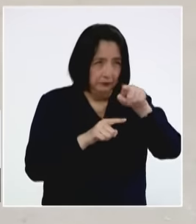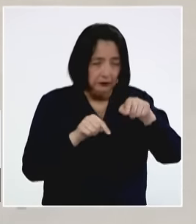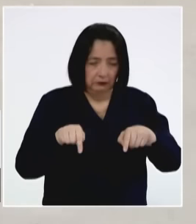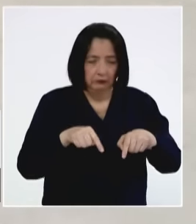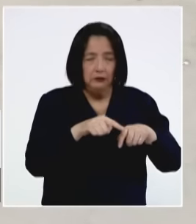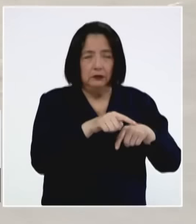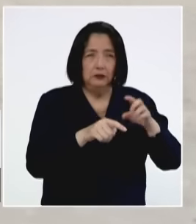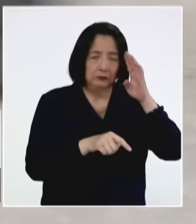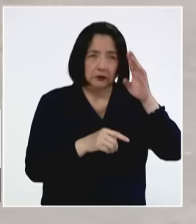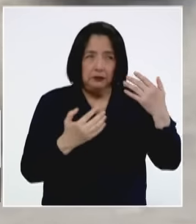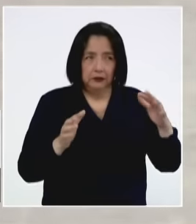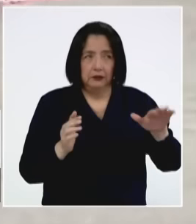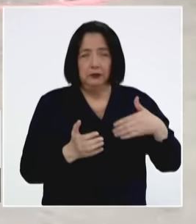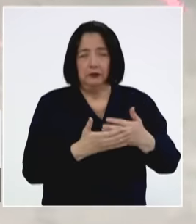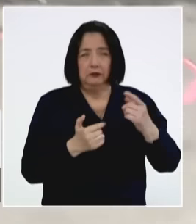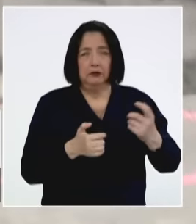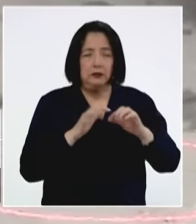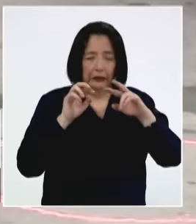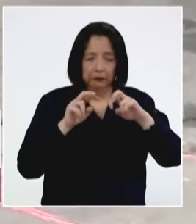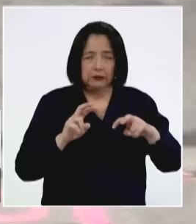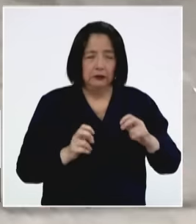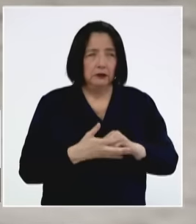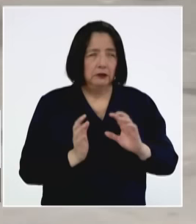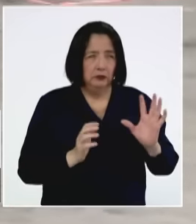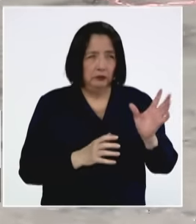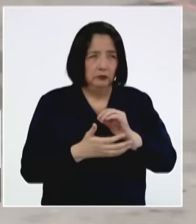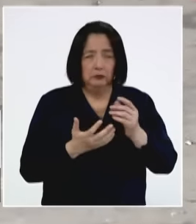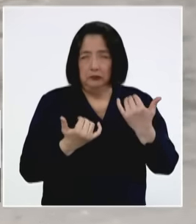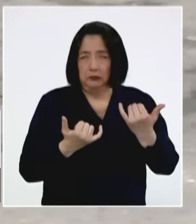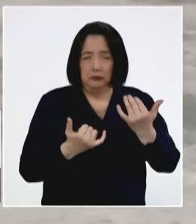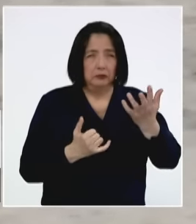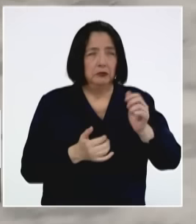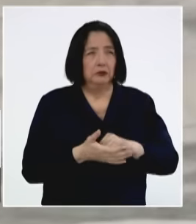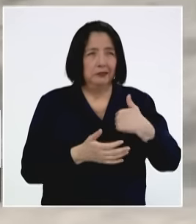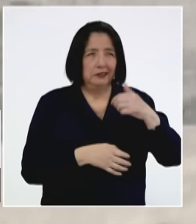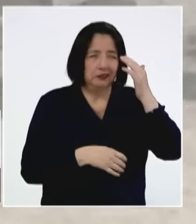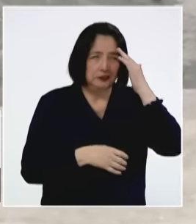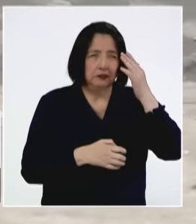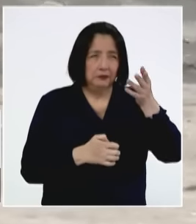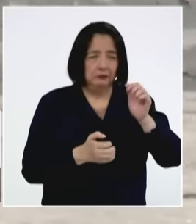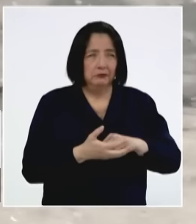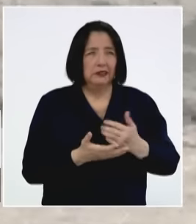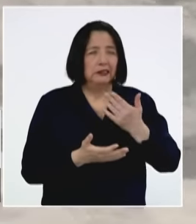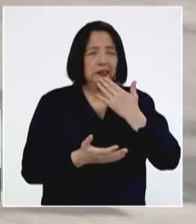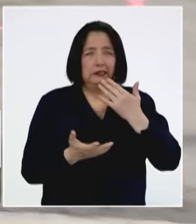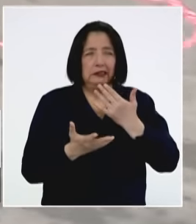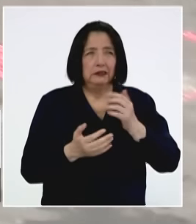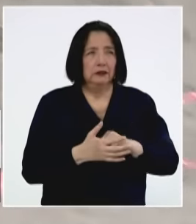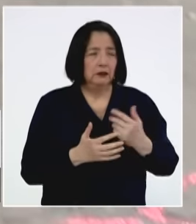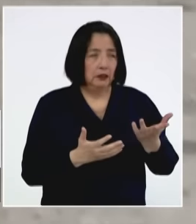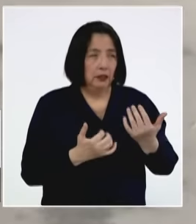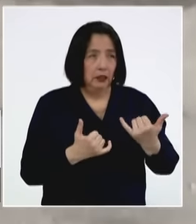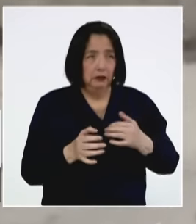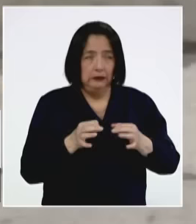la policía se encuentra en el lugar iniciando con las diligencias, con todas las investigaciones para poder sobre todo identificarlos. Cabe